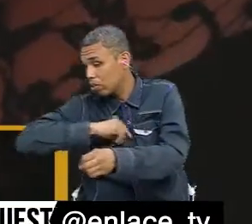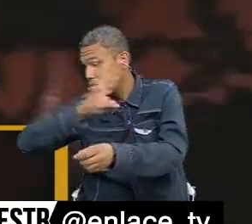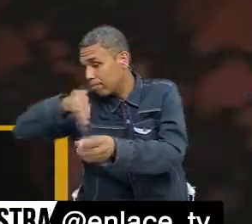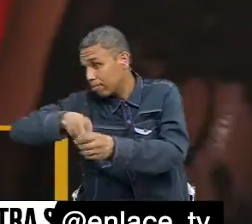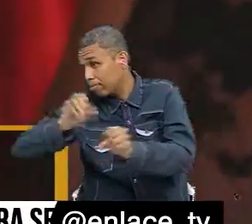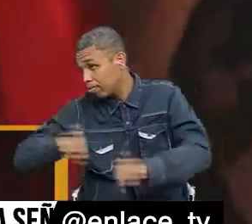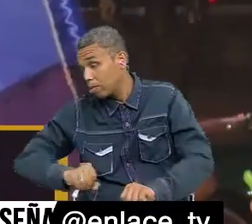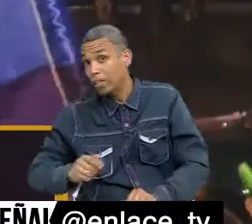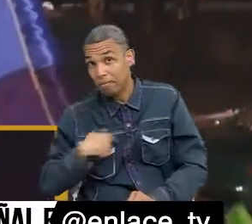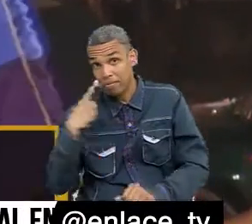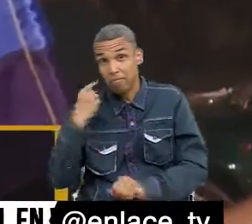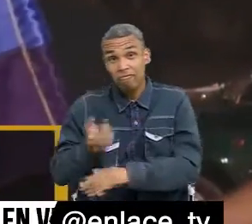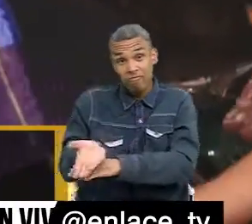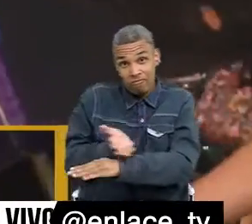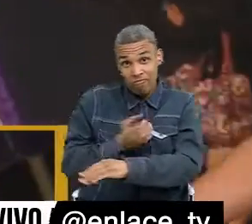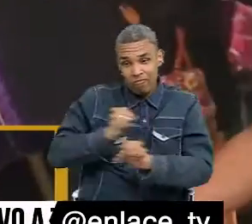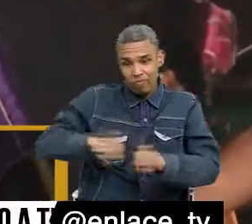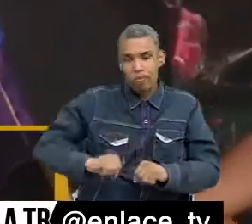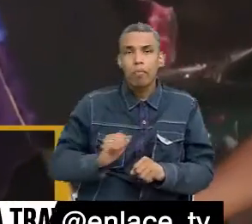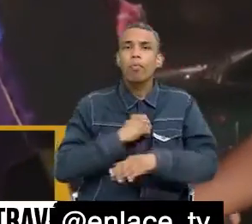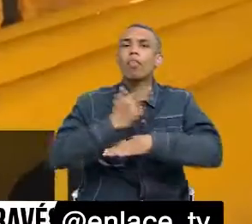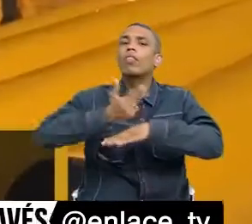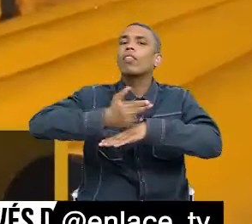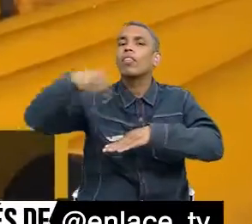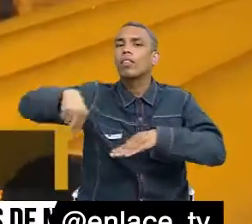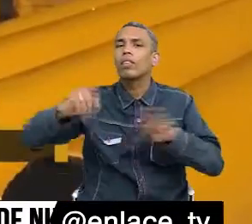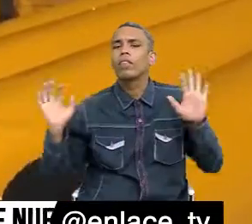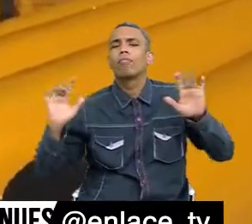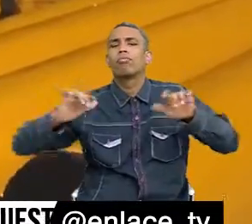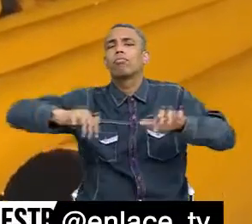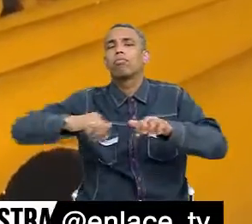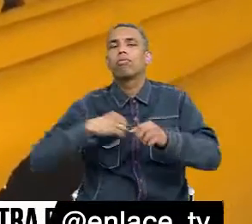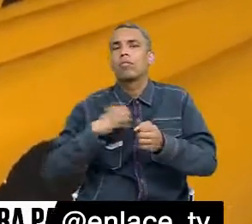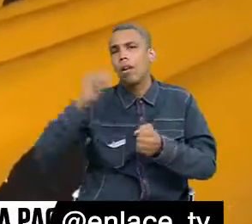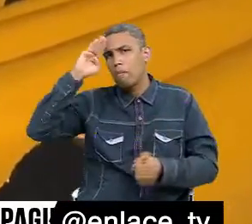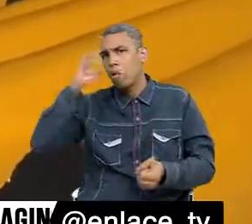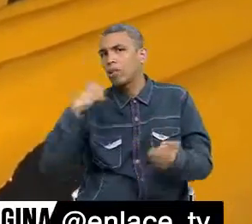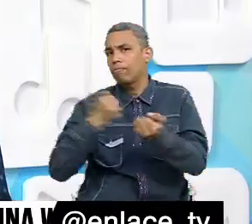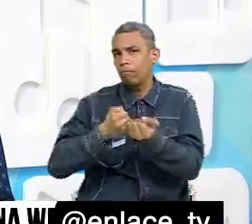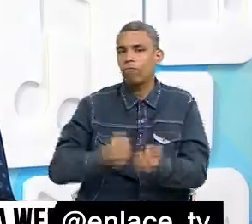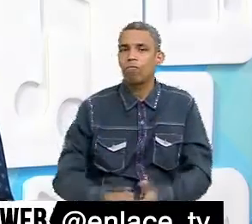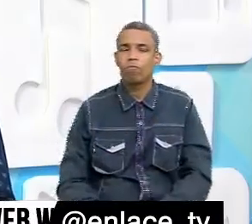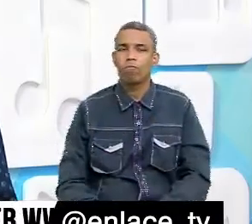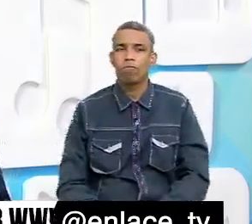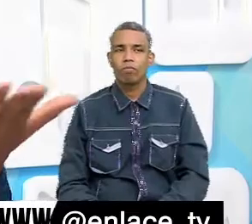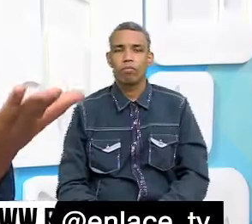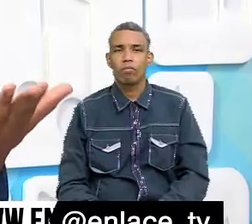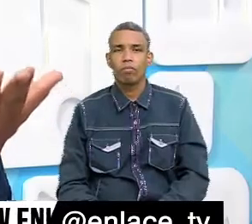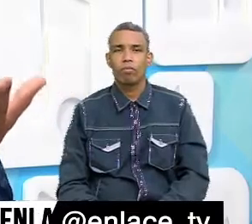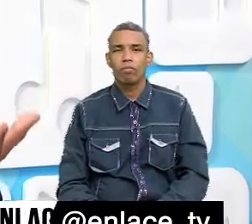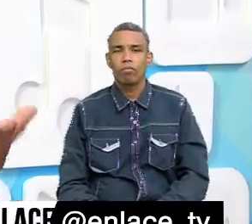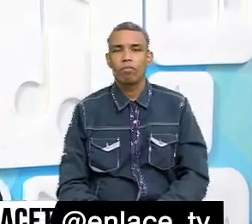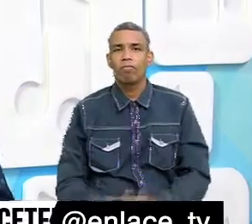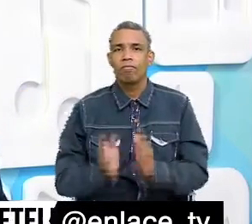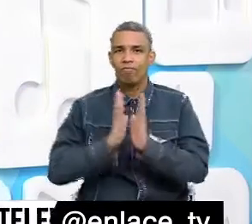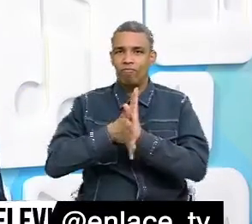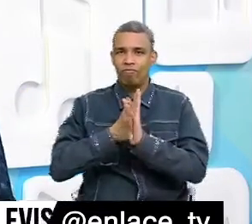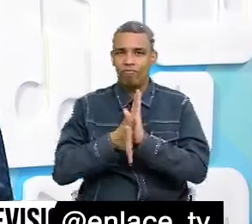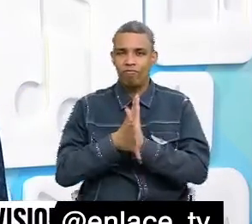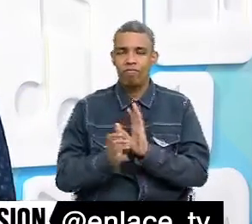actividad conmemorativa organizada en el Parque Camilo Torres contó con el apoyo de la Policía Nacional. Y así finalizamos